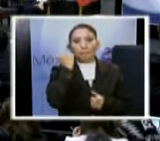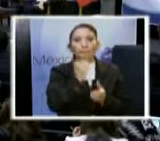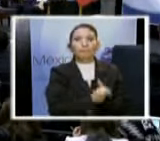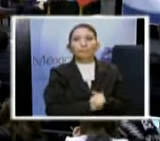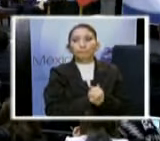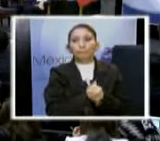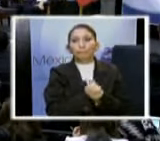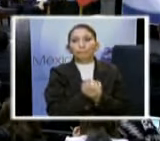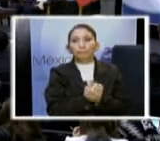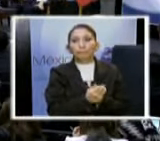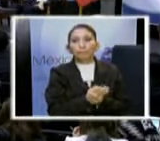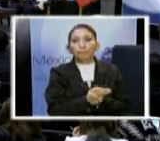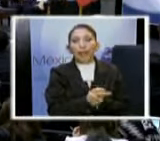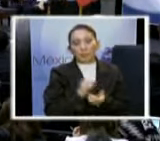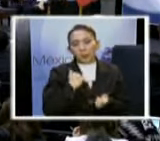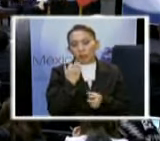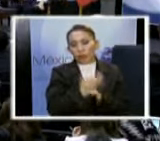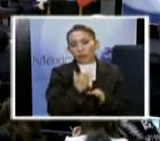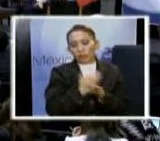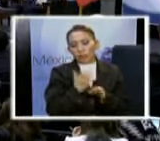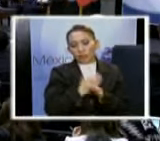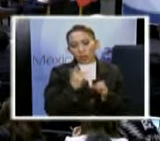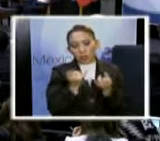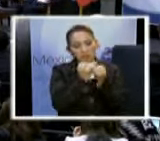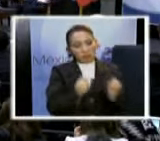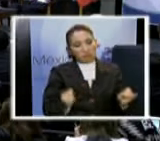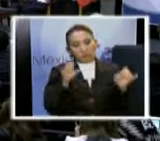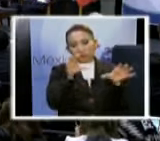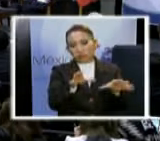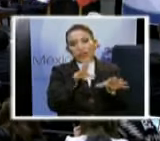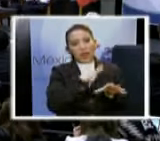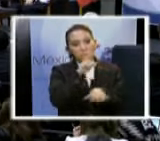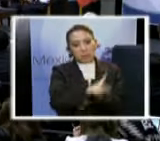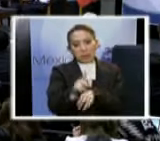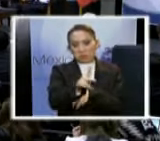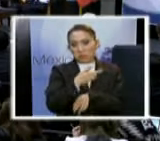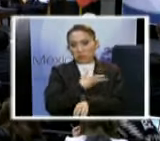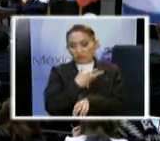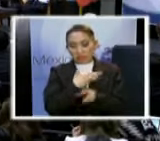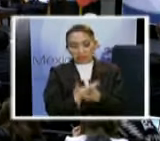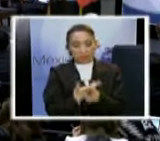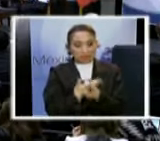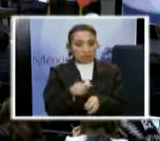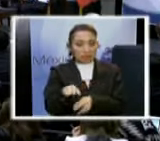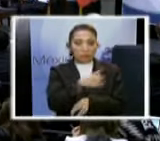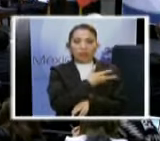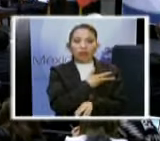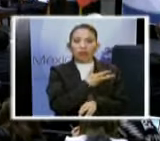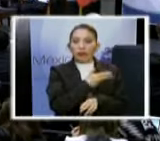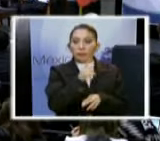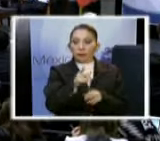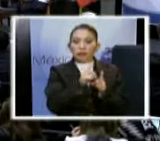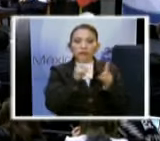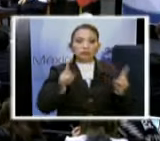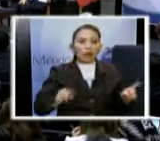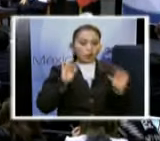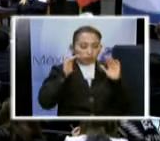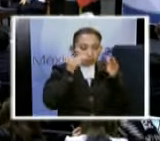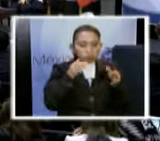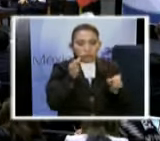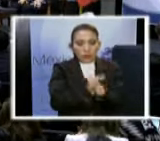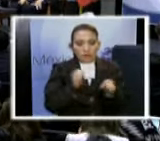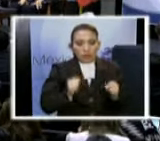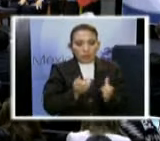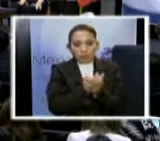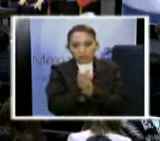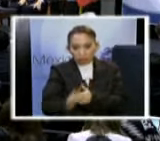Aprovechar el amplio margen de autonomía de gestión que las provincias tienen tenemos que desarrollar y fortalecer las